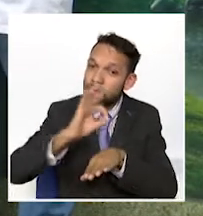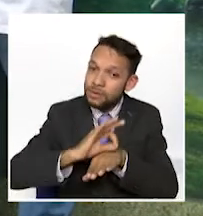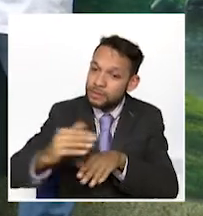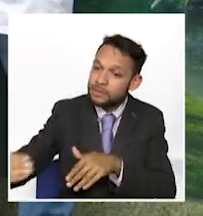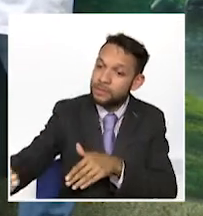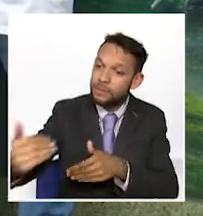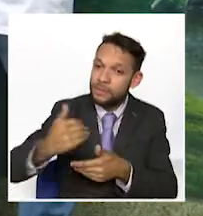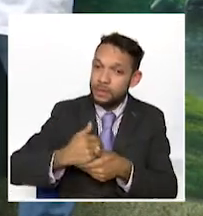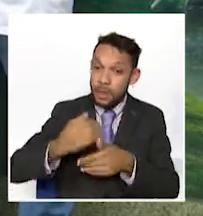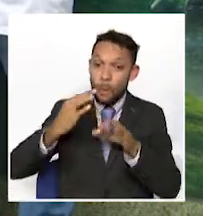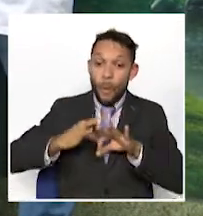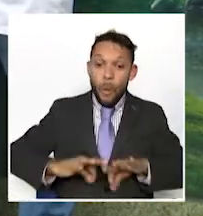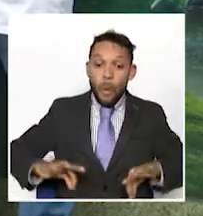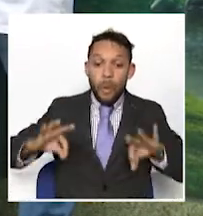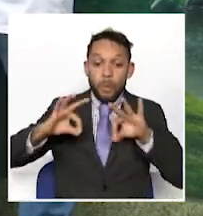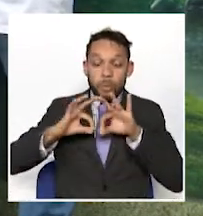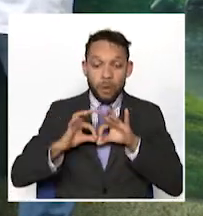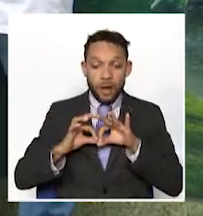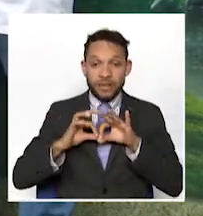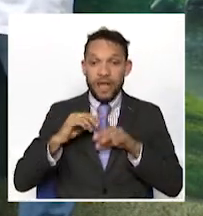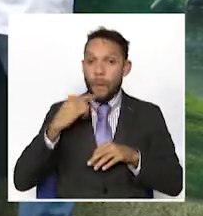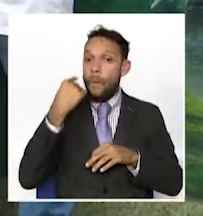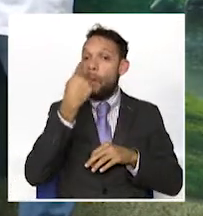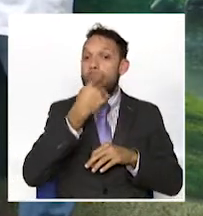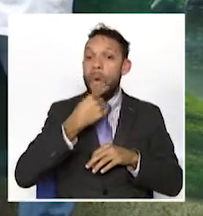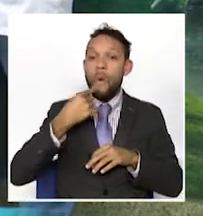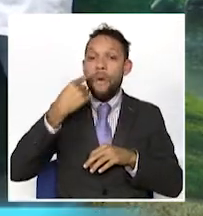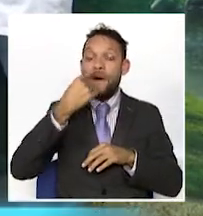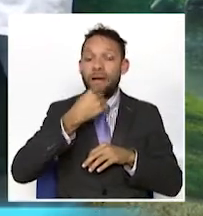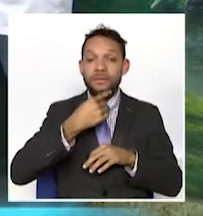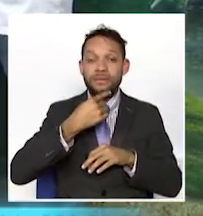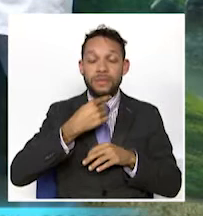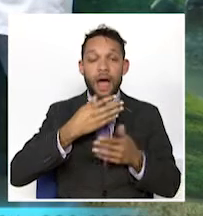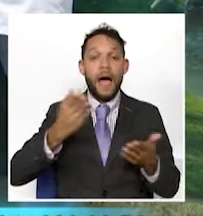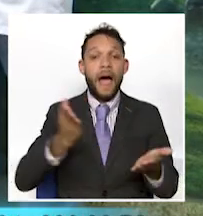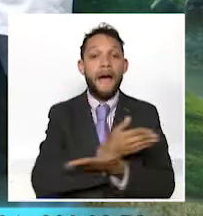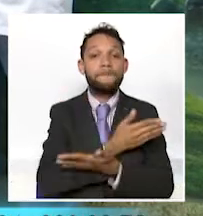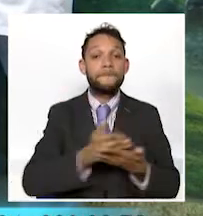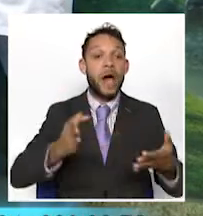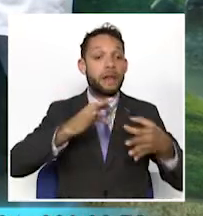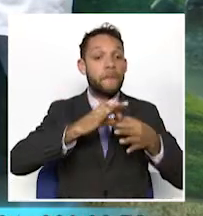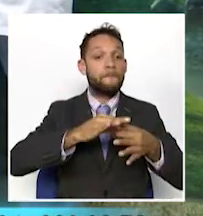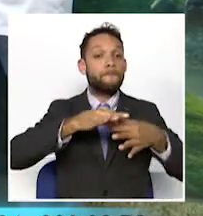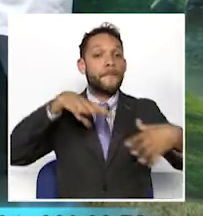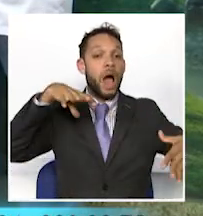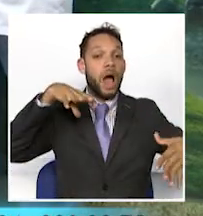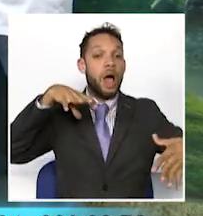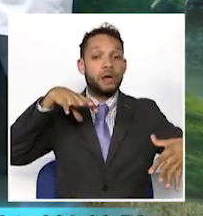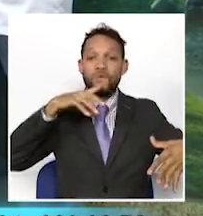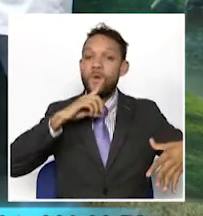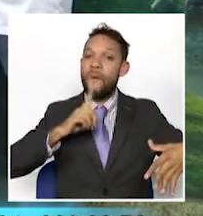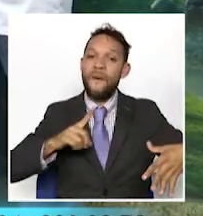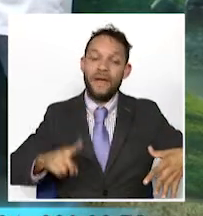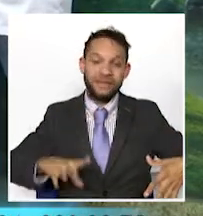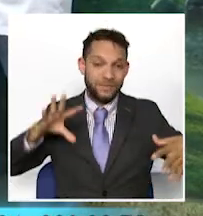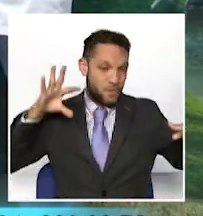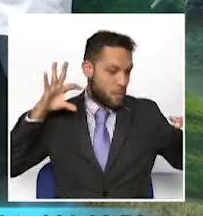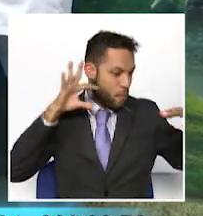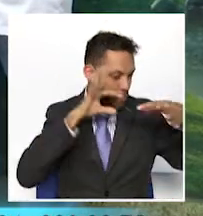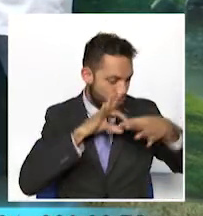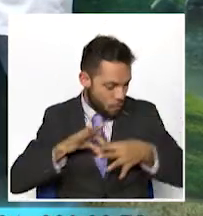La boca hace parte del cuerpo, la boca no es una parte independiente. Yo le escuché al